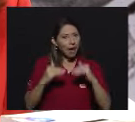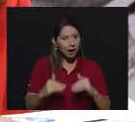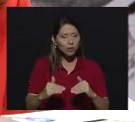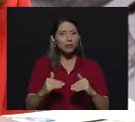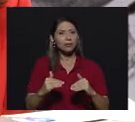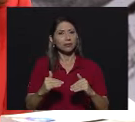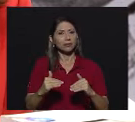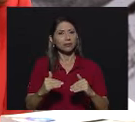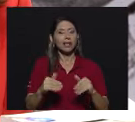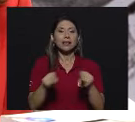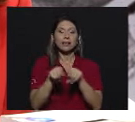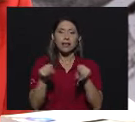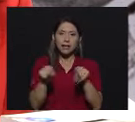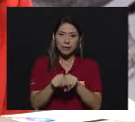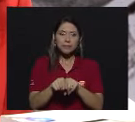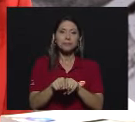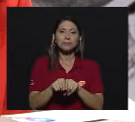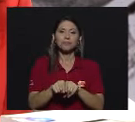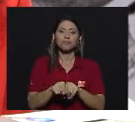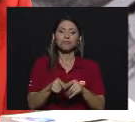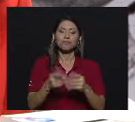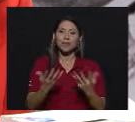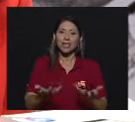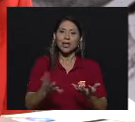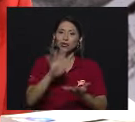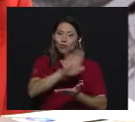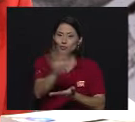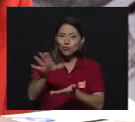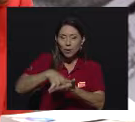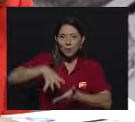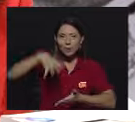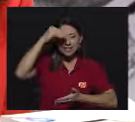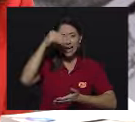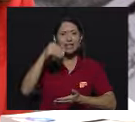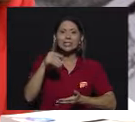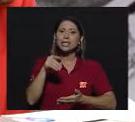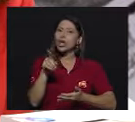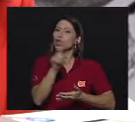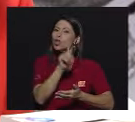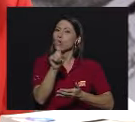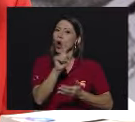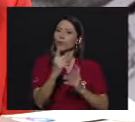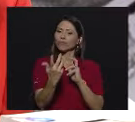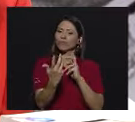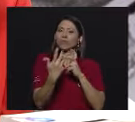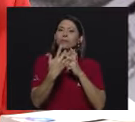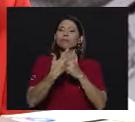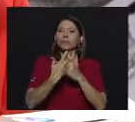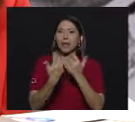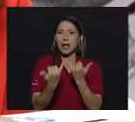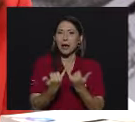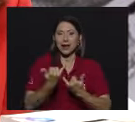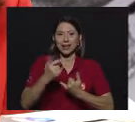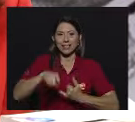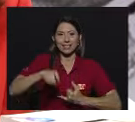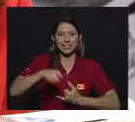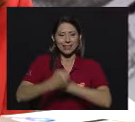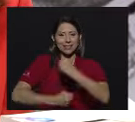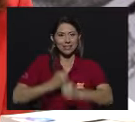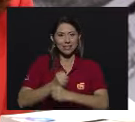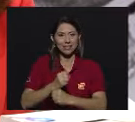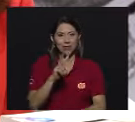bajos, sino que también no siguen estando a la altura de las necesidades del siglo